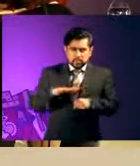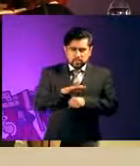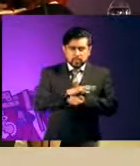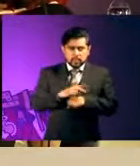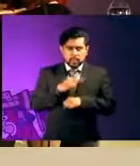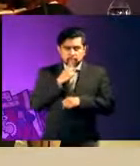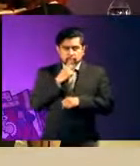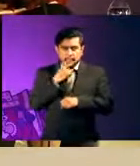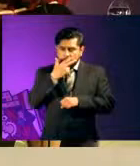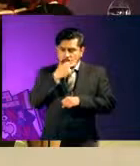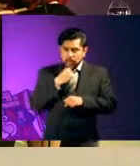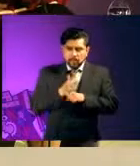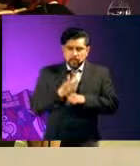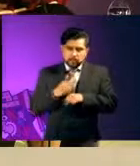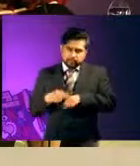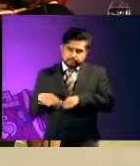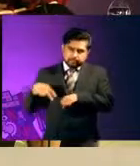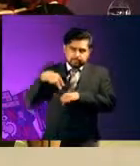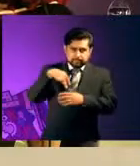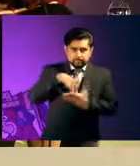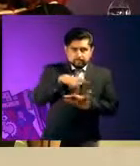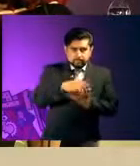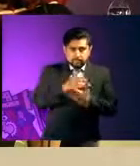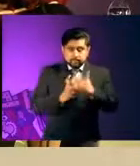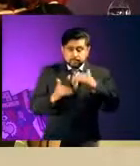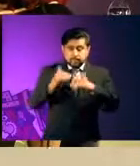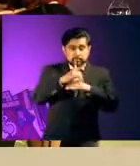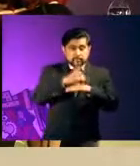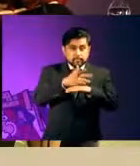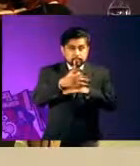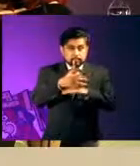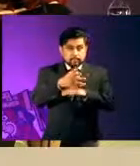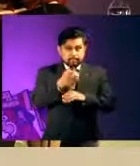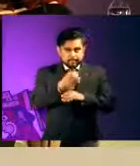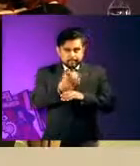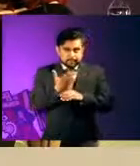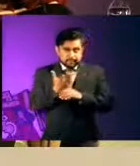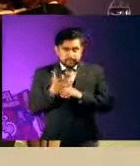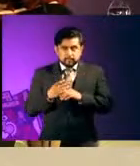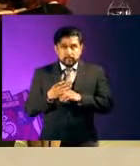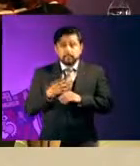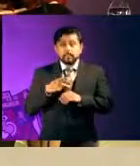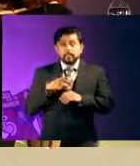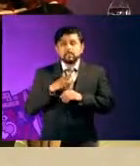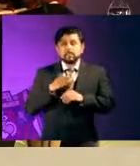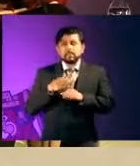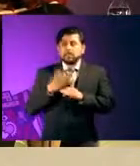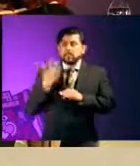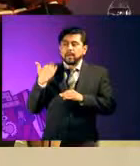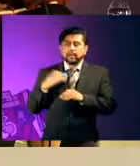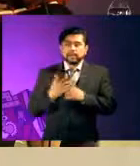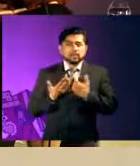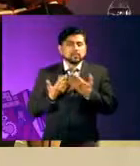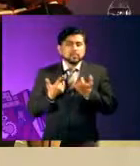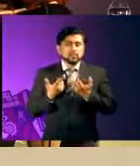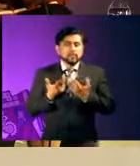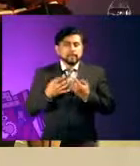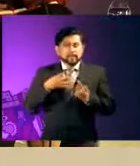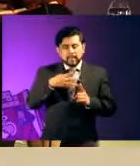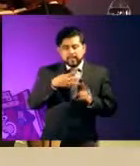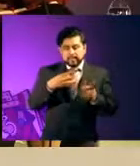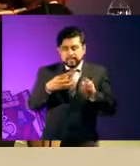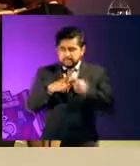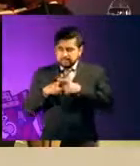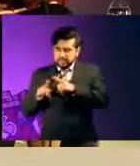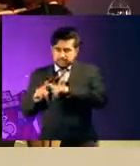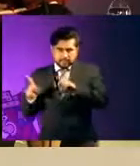y el sexo era el género no y no había esta diversidad que hay ahora de